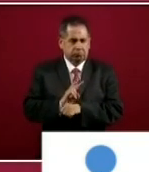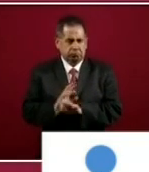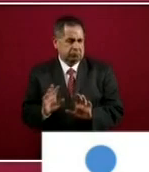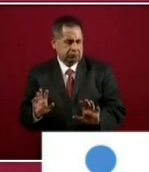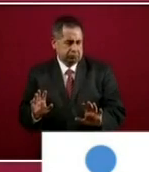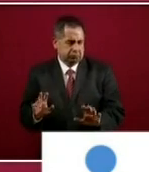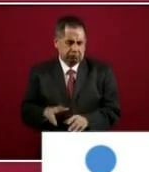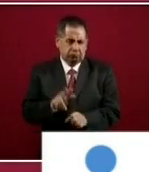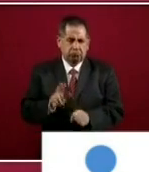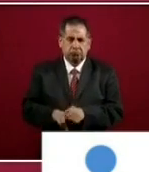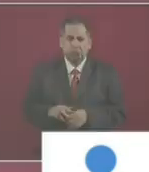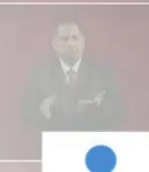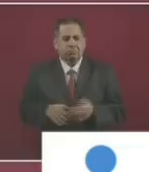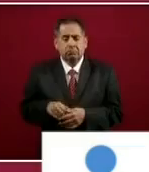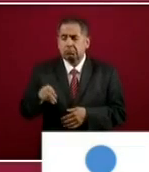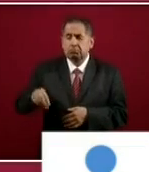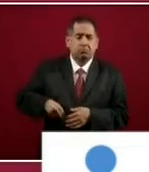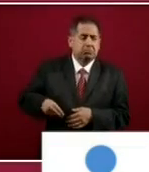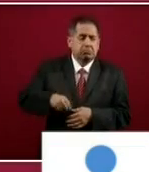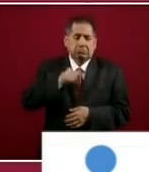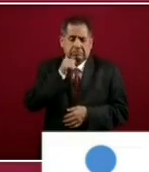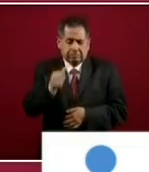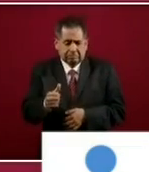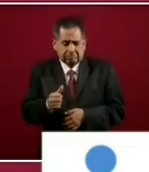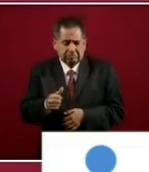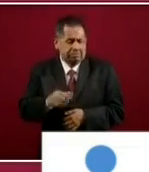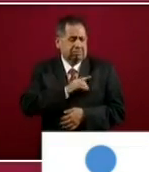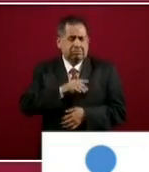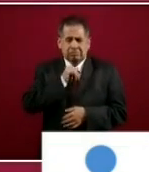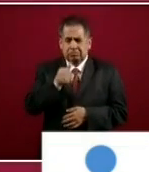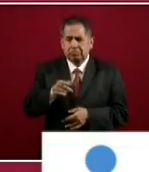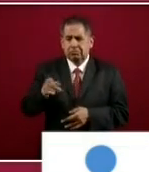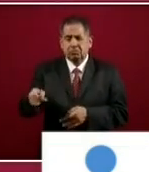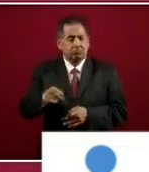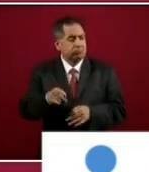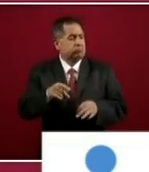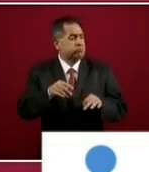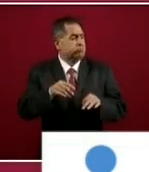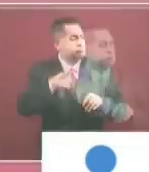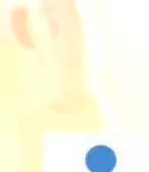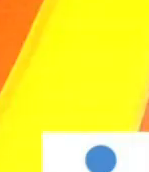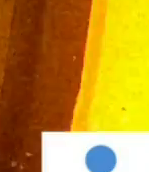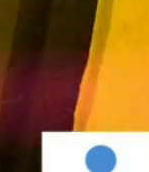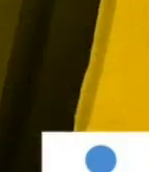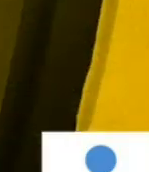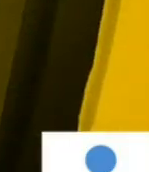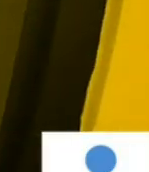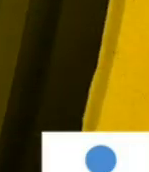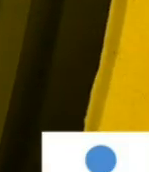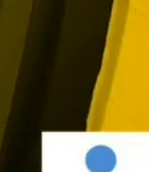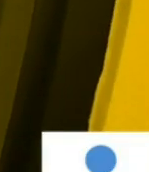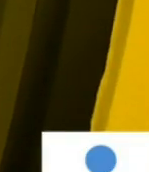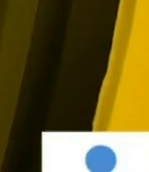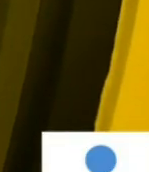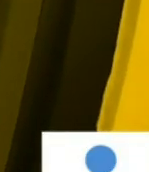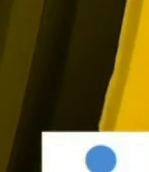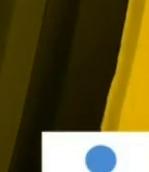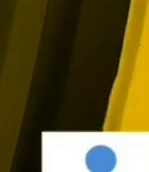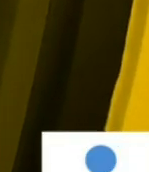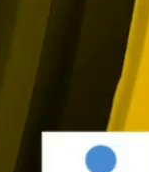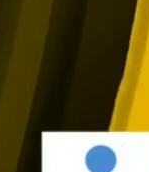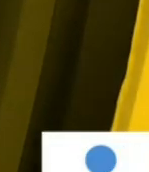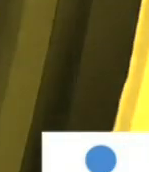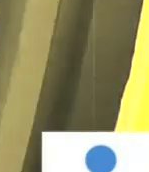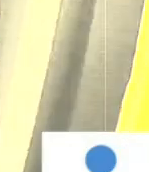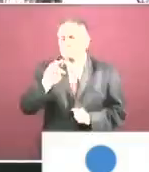no ser temerarios. El que lucha por la justicia no tiene nada que temer. Situación legal Ovidio